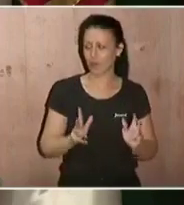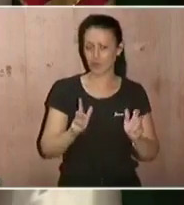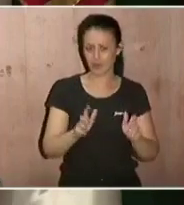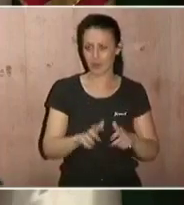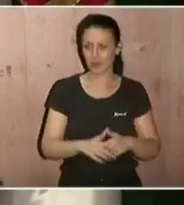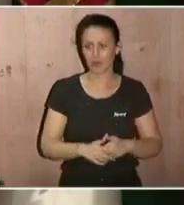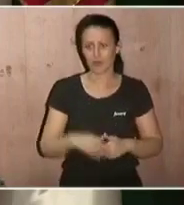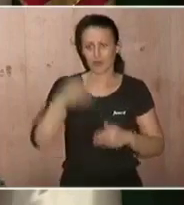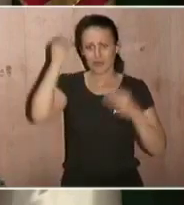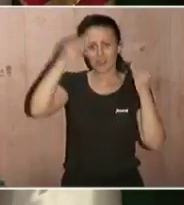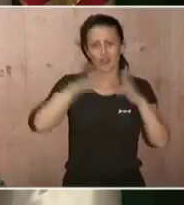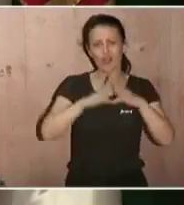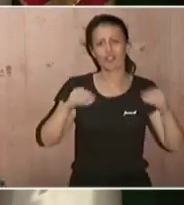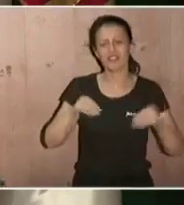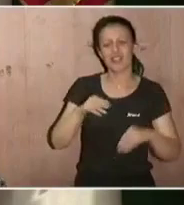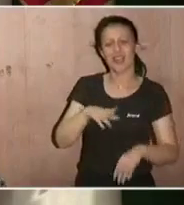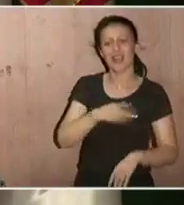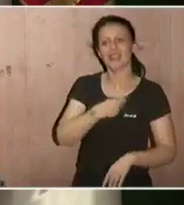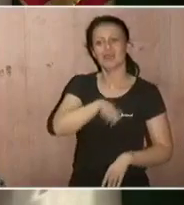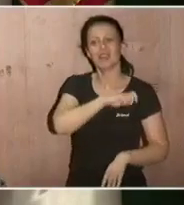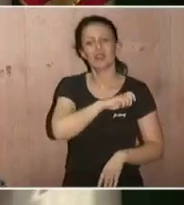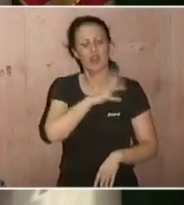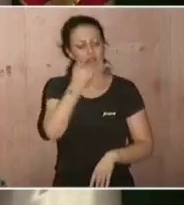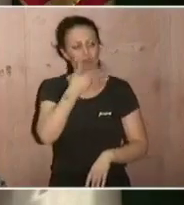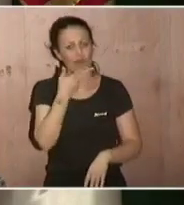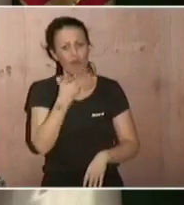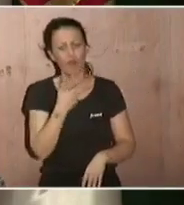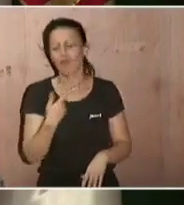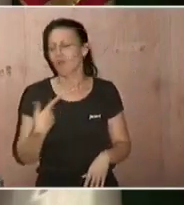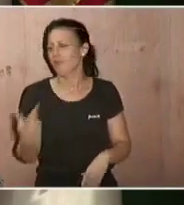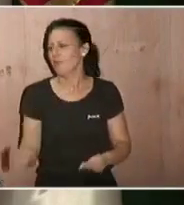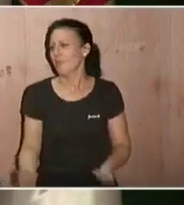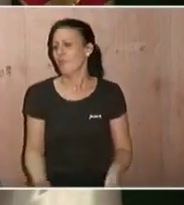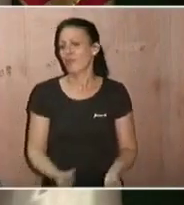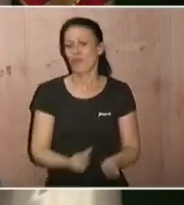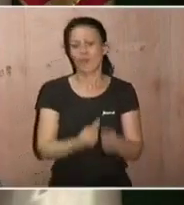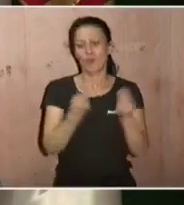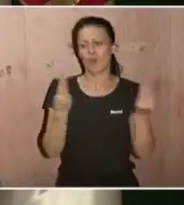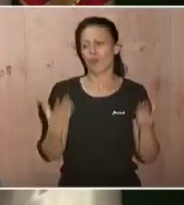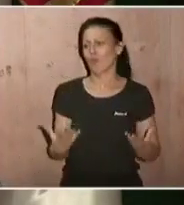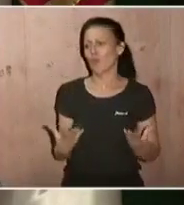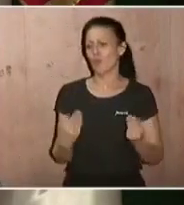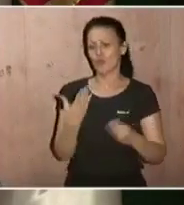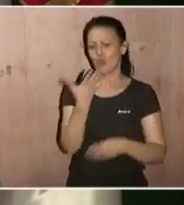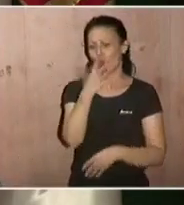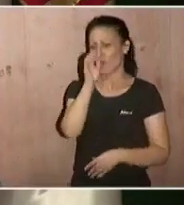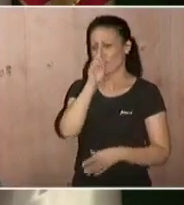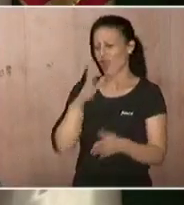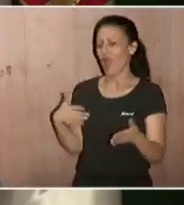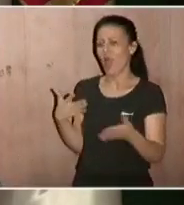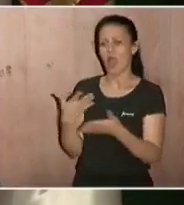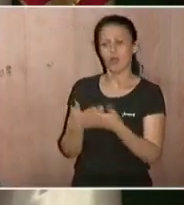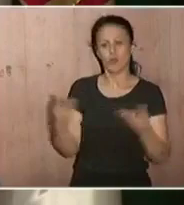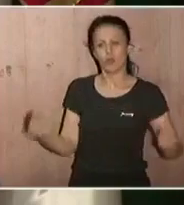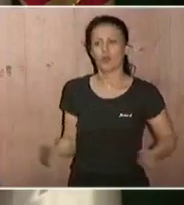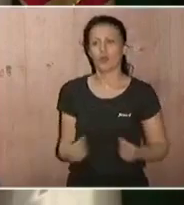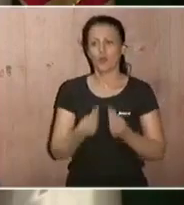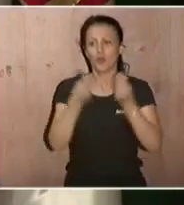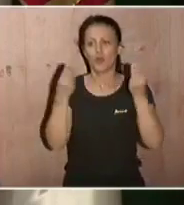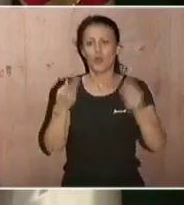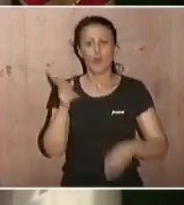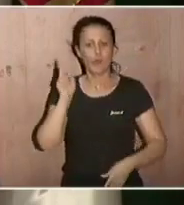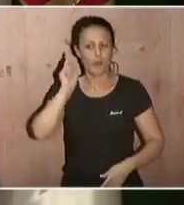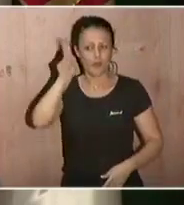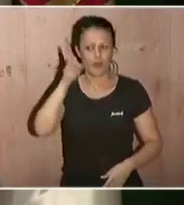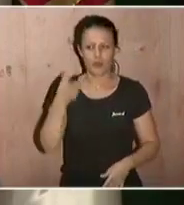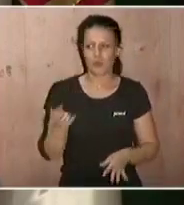la universidad española que he conocido ha mejorado notablemente en los últimos 50 años. Tenemos profesores